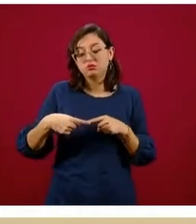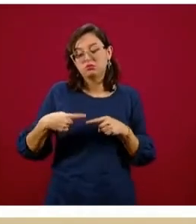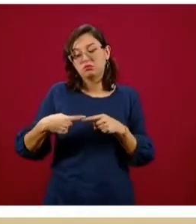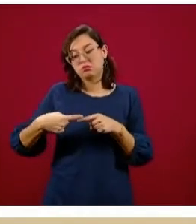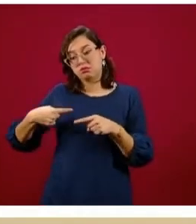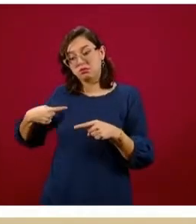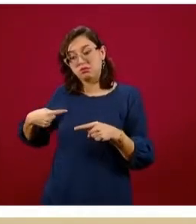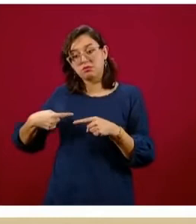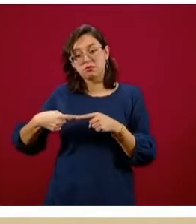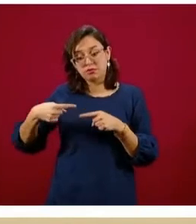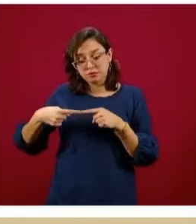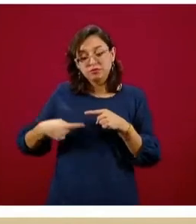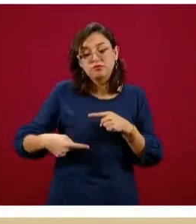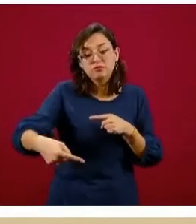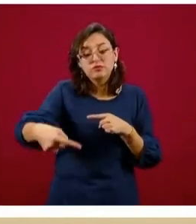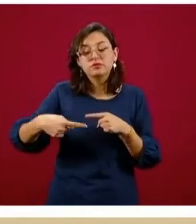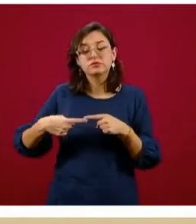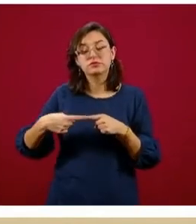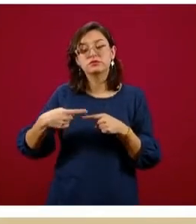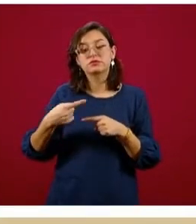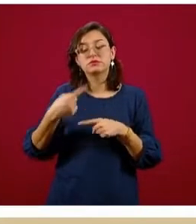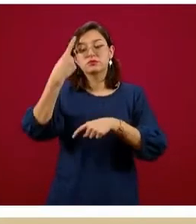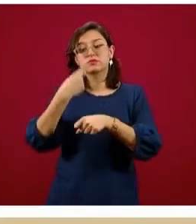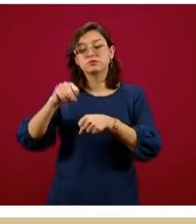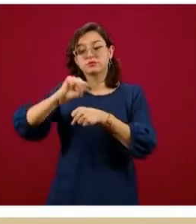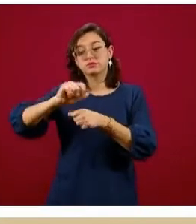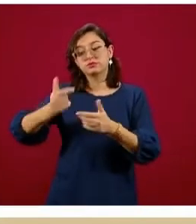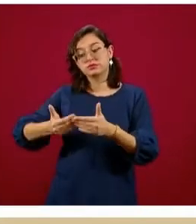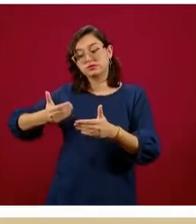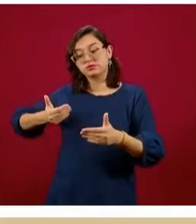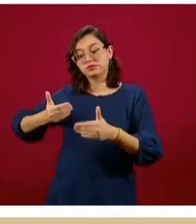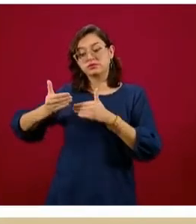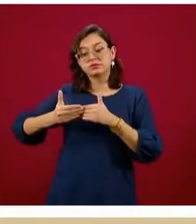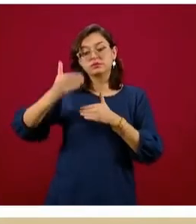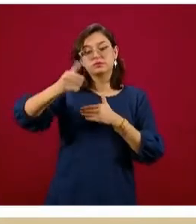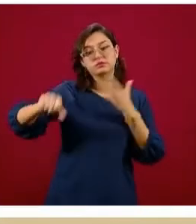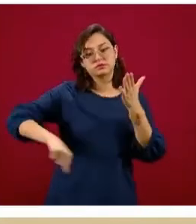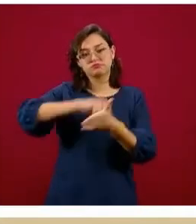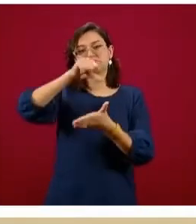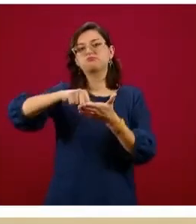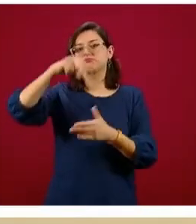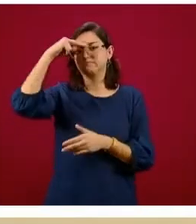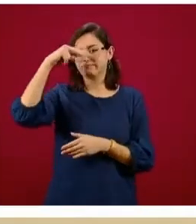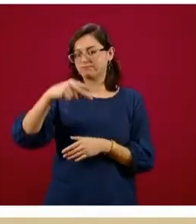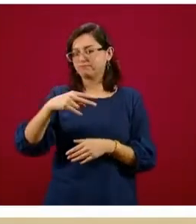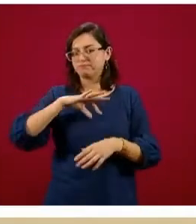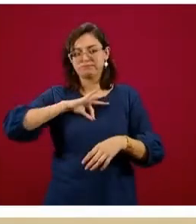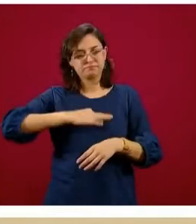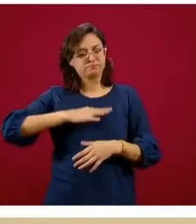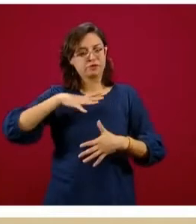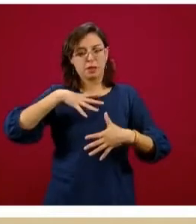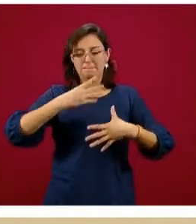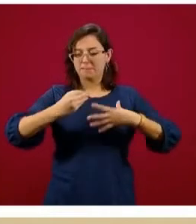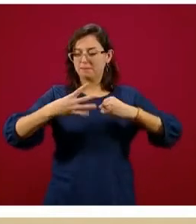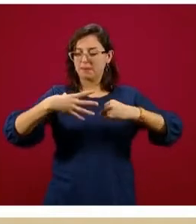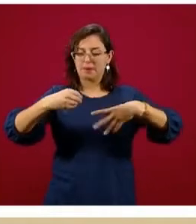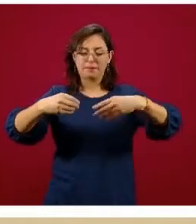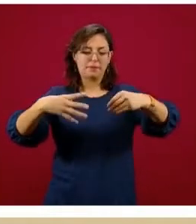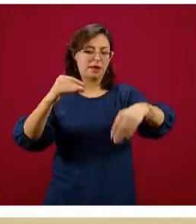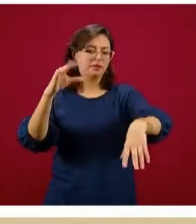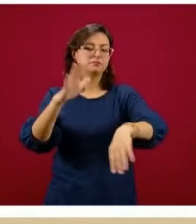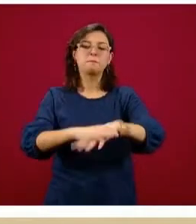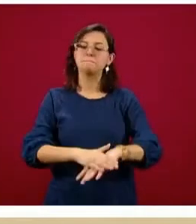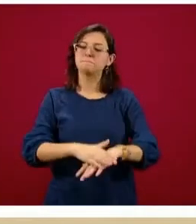los días que seguirán de la siguiente semana, estamos en el Valle de México en la temporalidad que